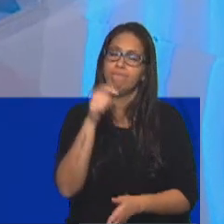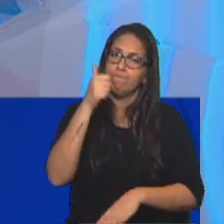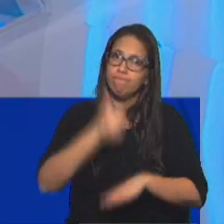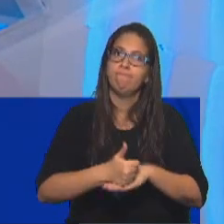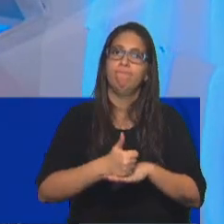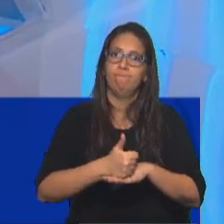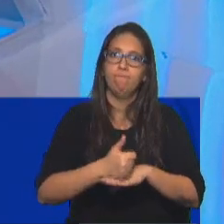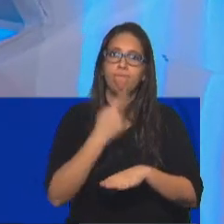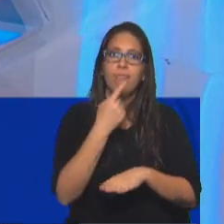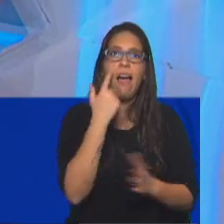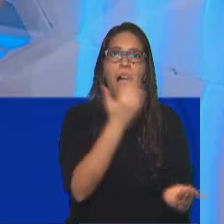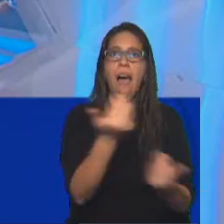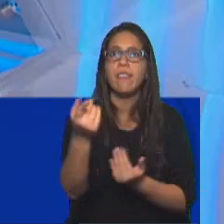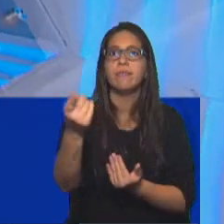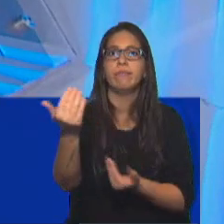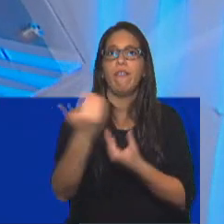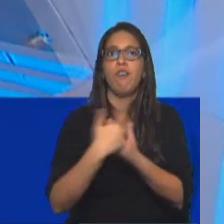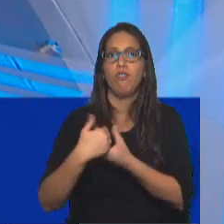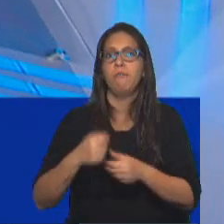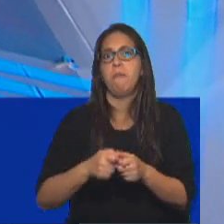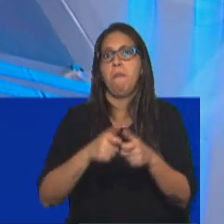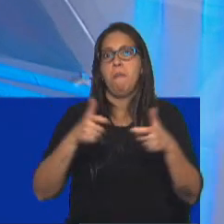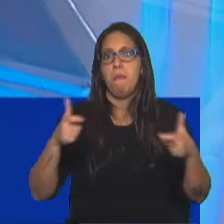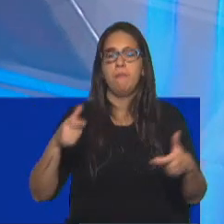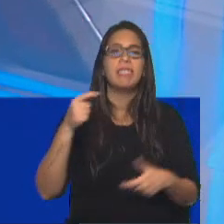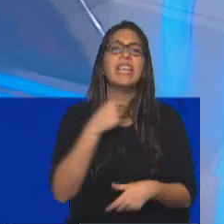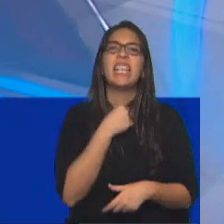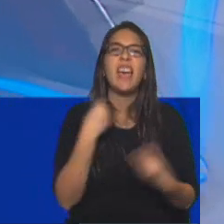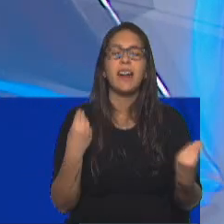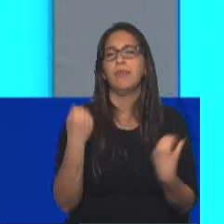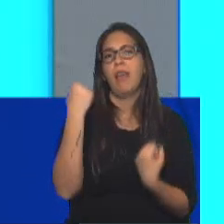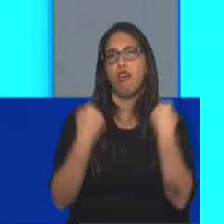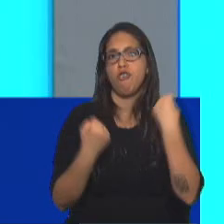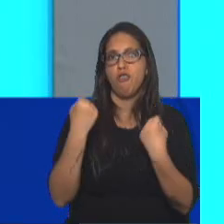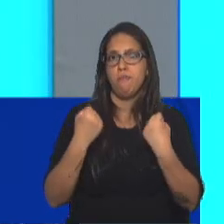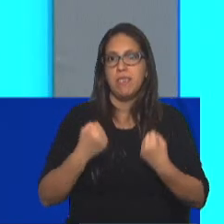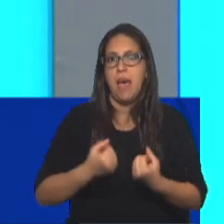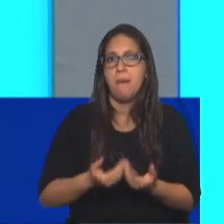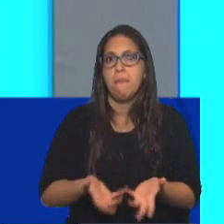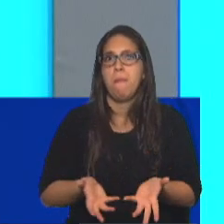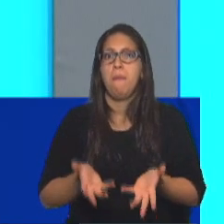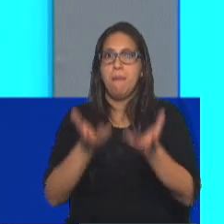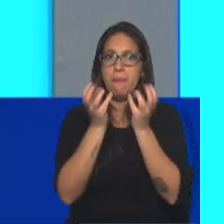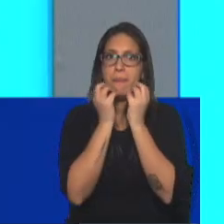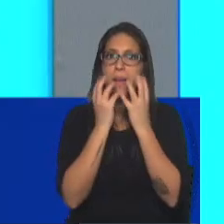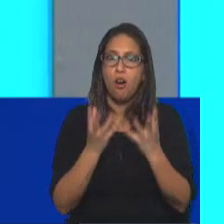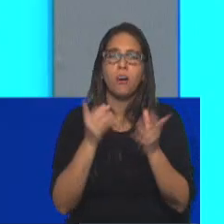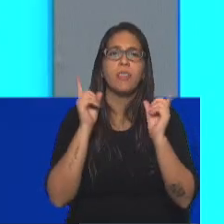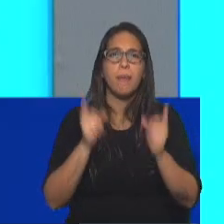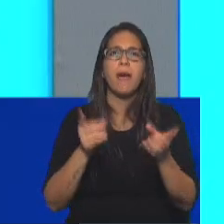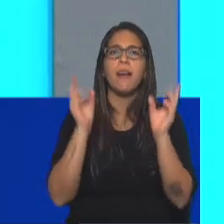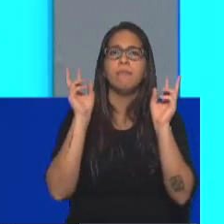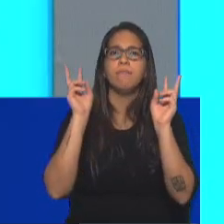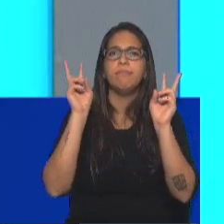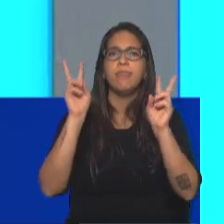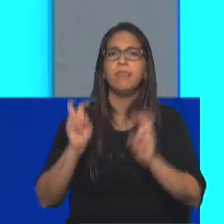sentido lo que él dice es que, bueno, que van a buscar un crecimiento económico, esto lo planteaba Sunak también, haciendo referencia también a la cuestión migratoria. Recordemos